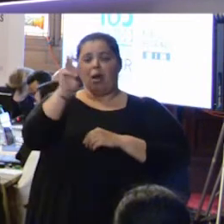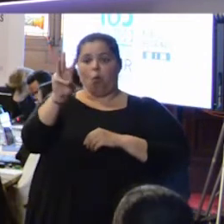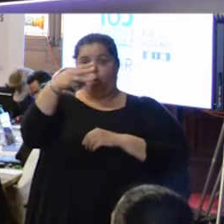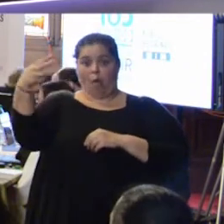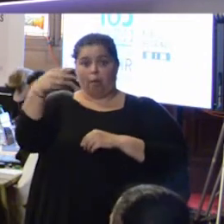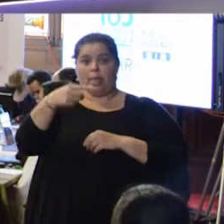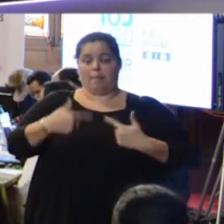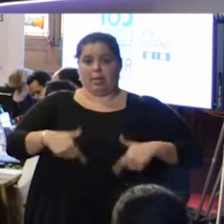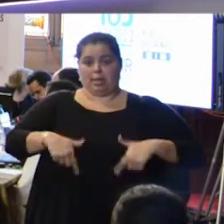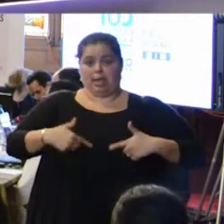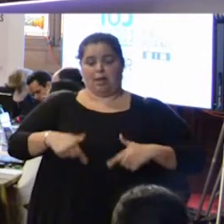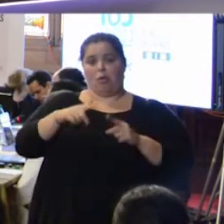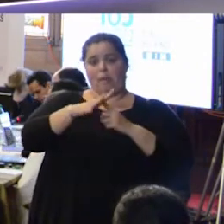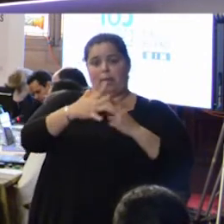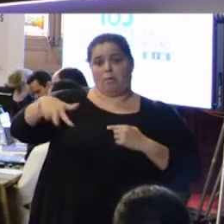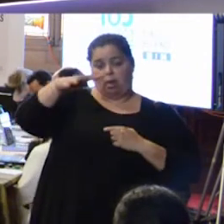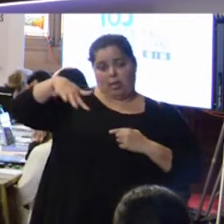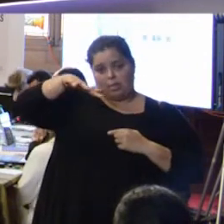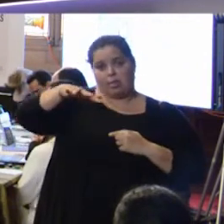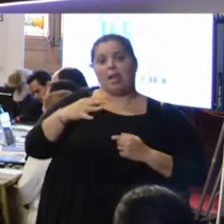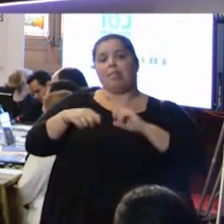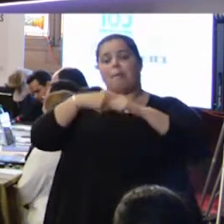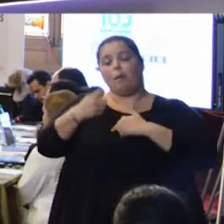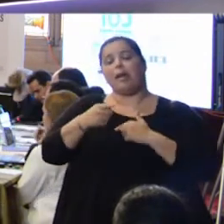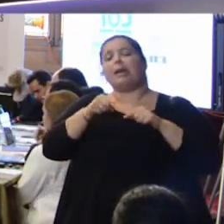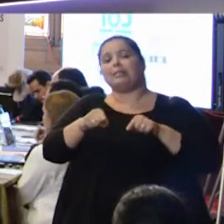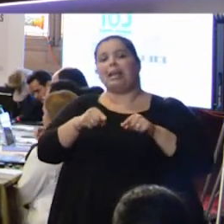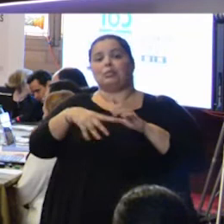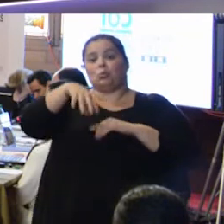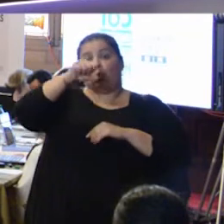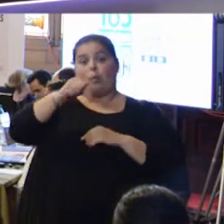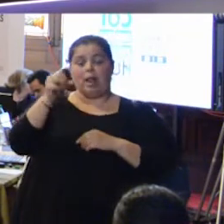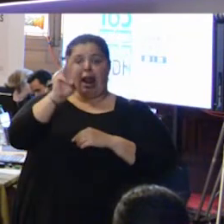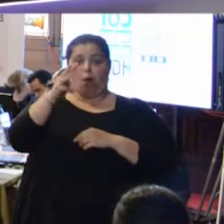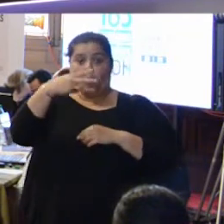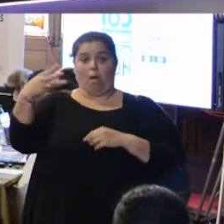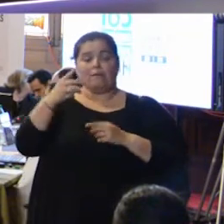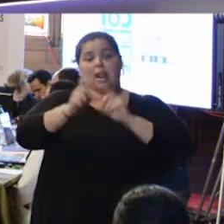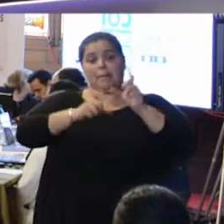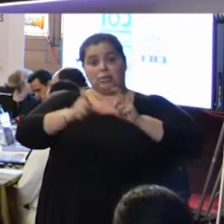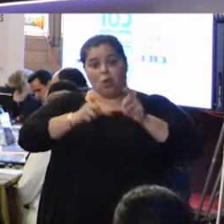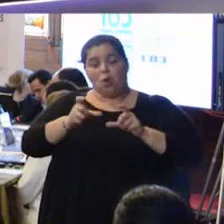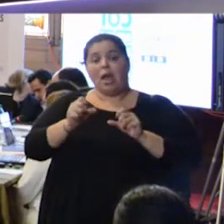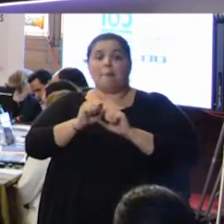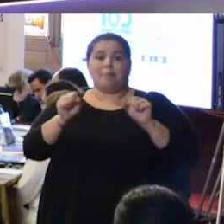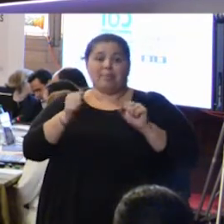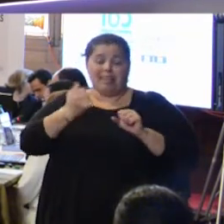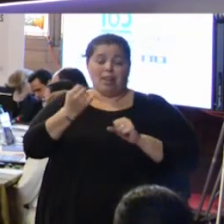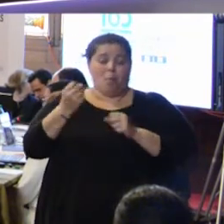Ambiente. Luego de que esto es colocado en la página web del Ministerio de Ambiente, las personas tienen un periodo de 15 días